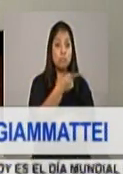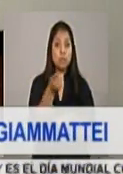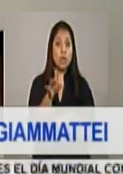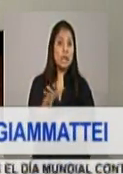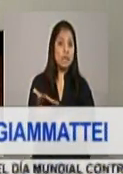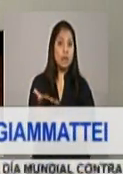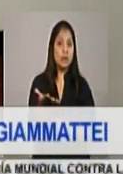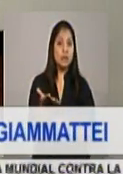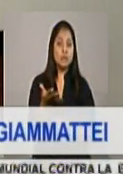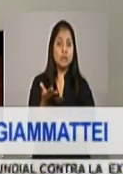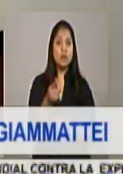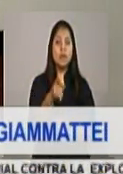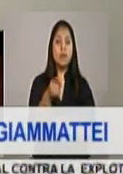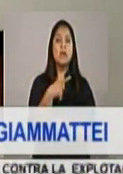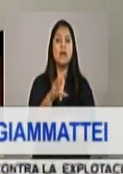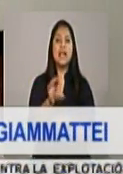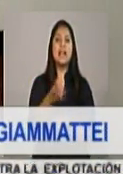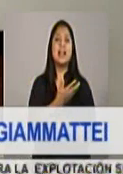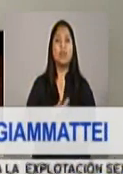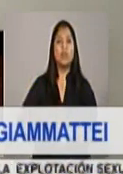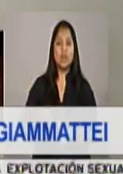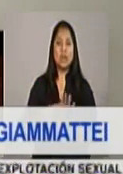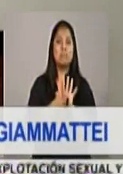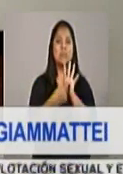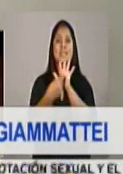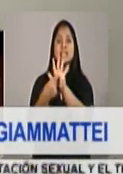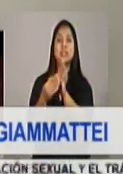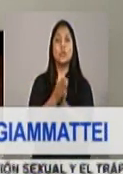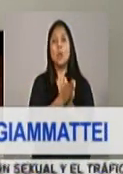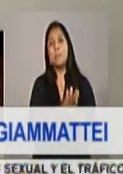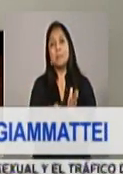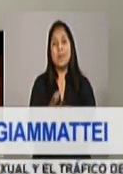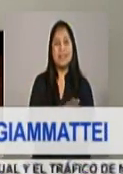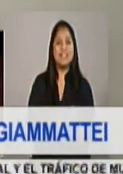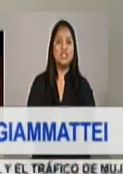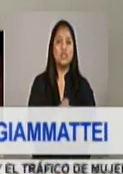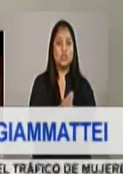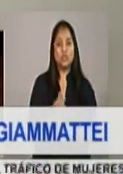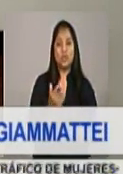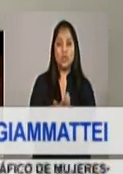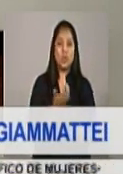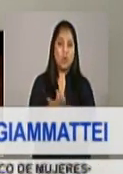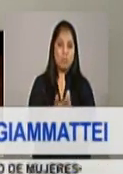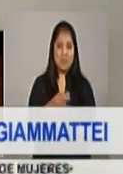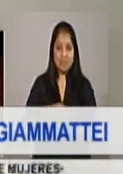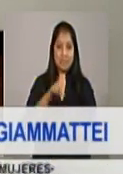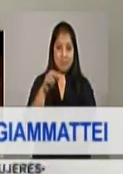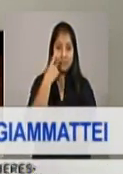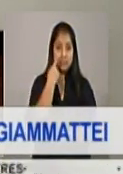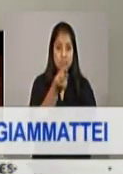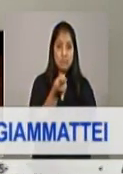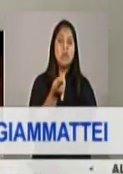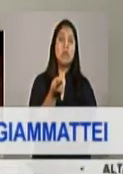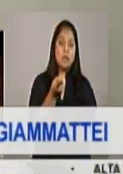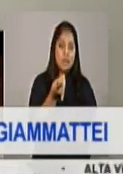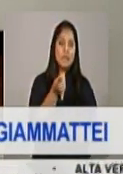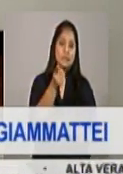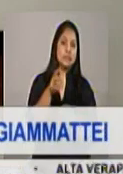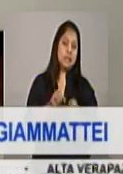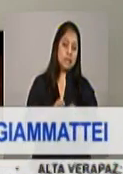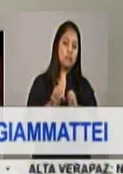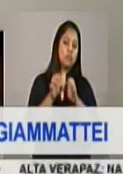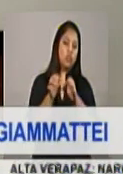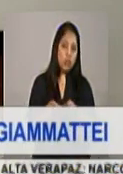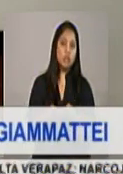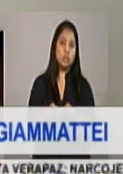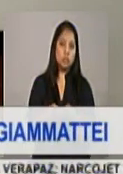seguir por medio del canal del gobierno, la presentación del Plan de Reactivación Económica del país, un esfuerzo que nació